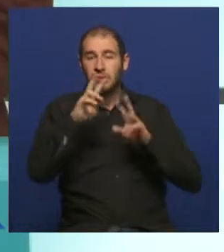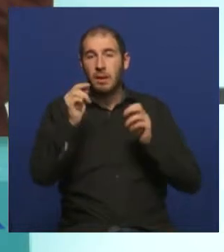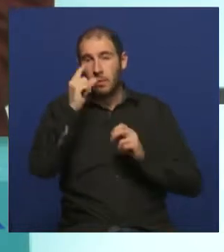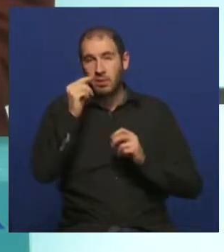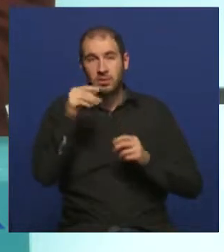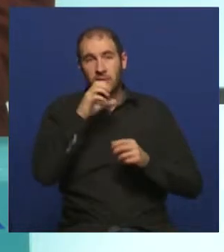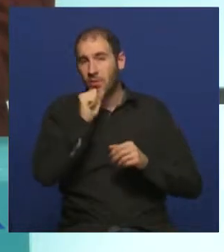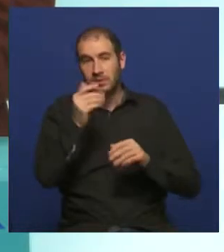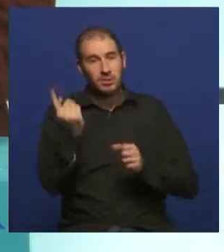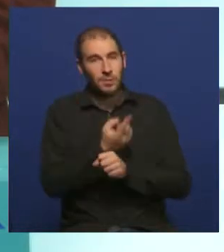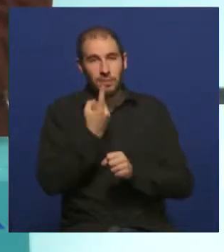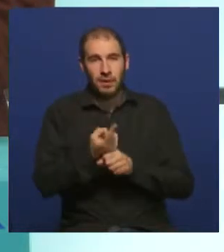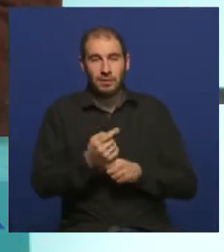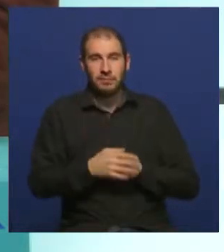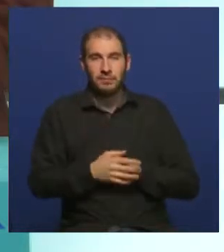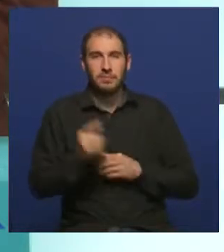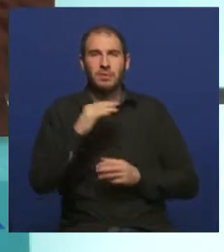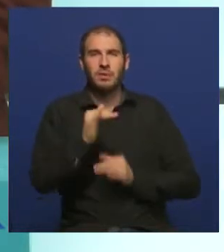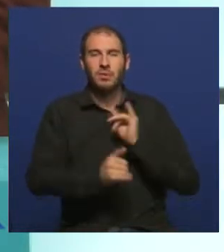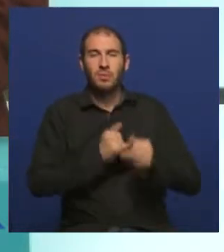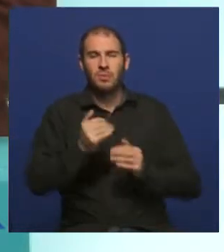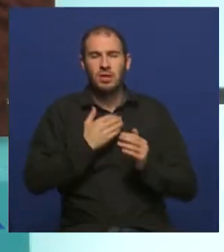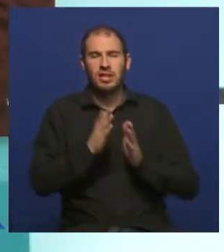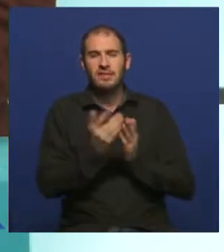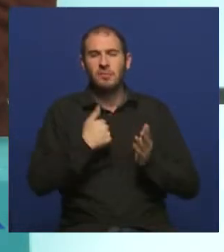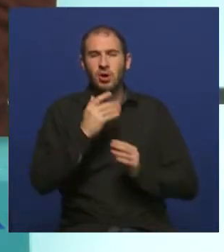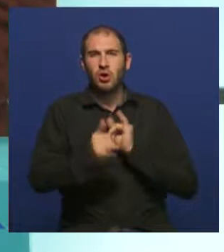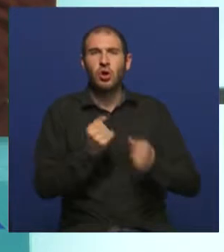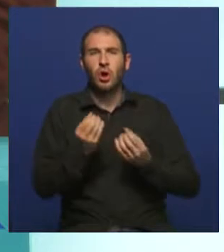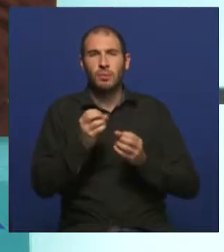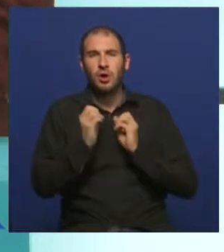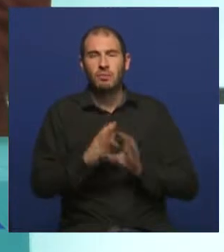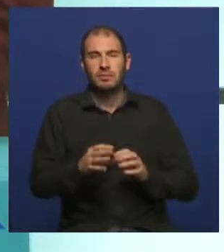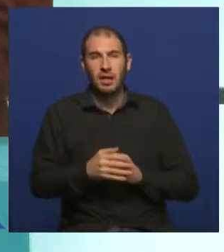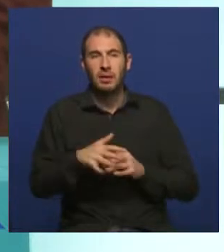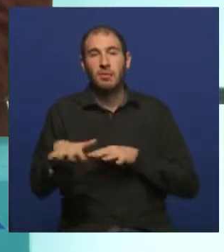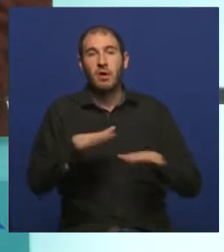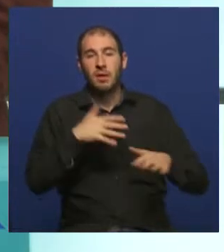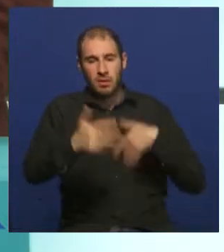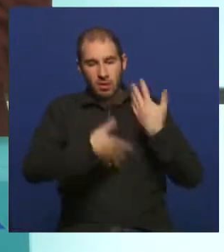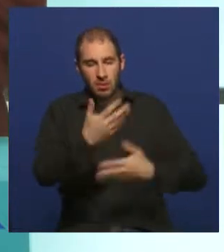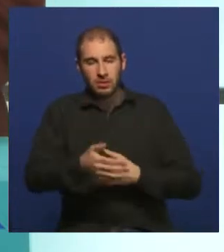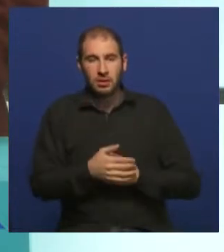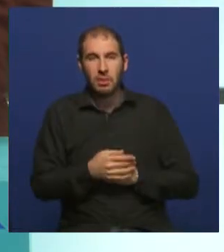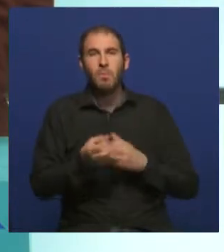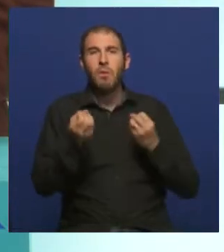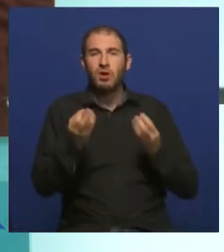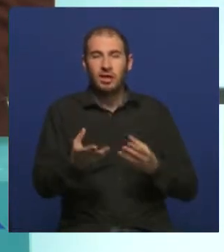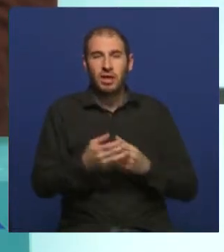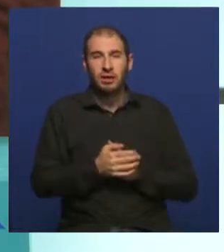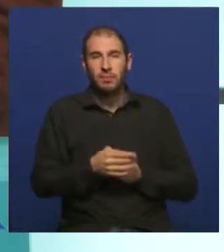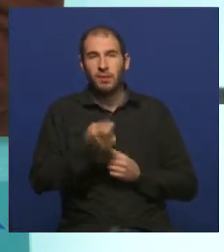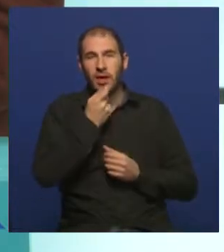es insostenible. claro. Y lo que trata de explicar mi libro es cómo surgen también movimientos revolucionarios y Claro. por qué